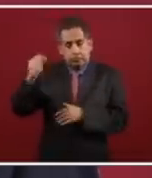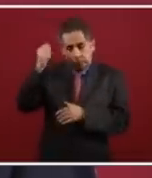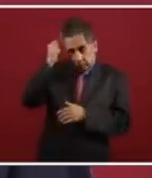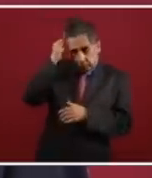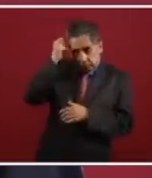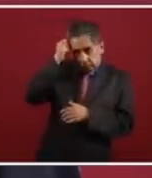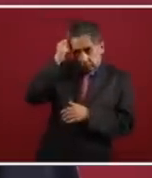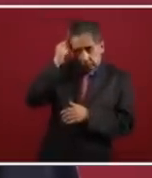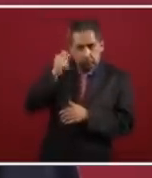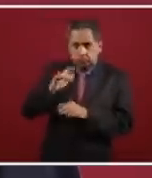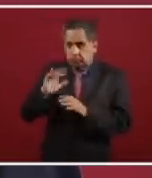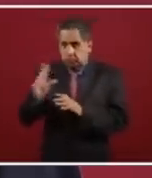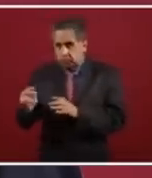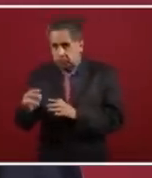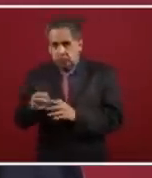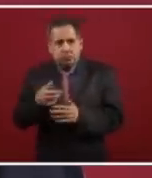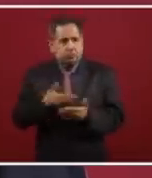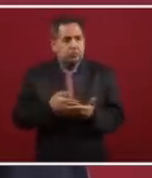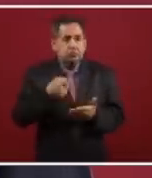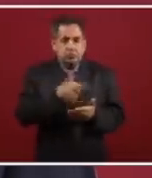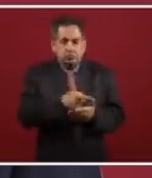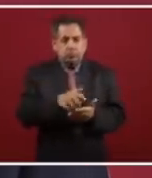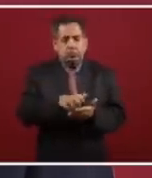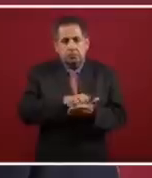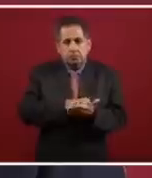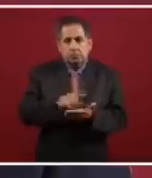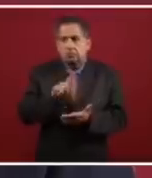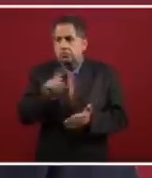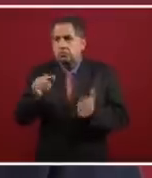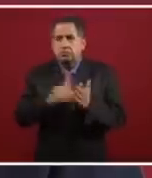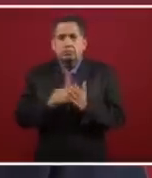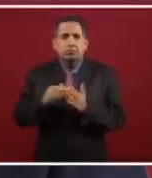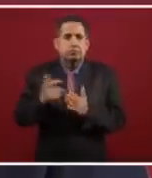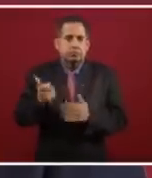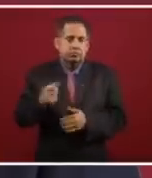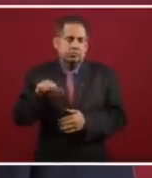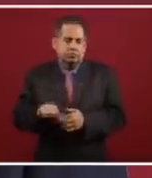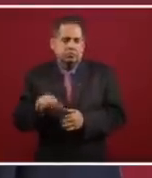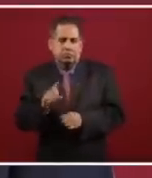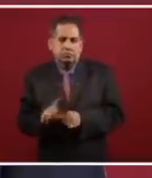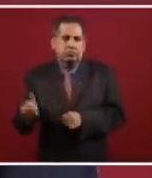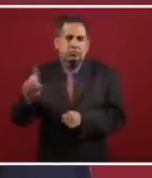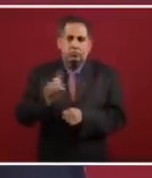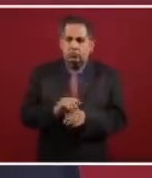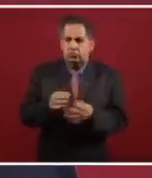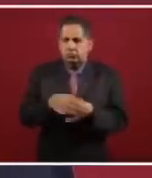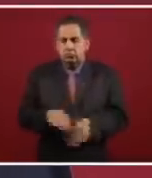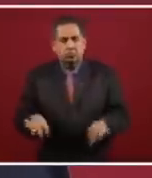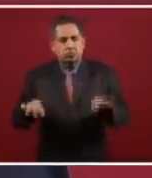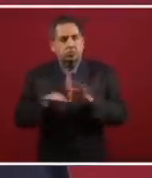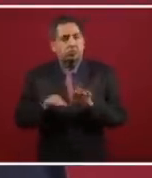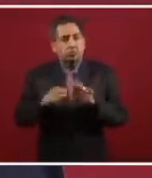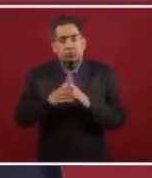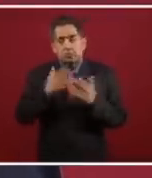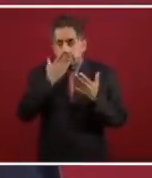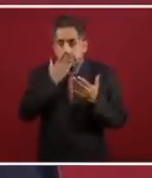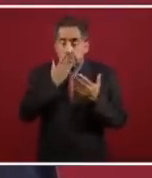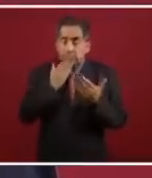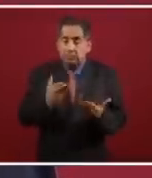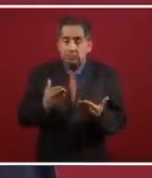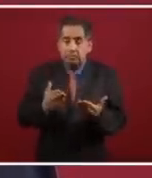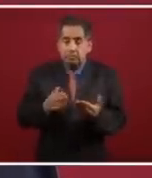lago de Texcoco. Entonces, hoy es un día muy importante. Fue una muy